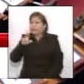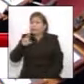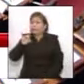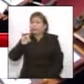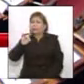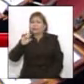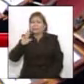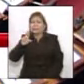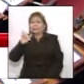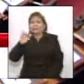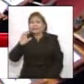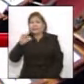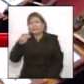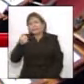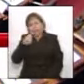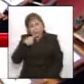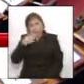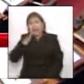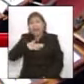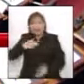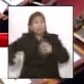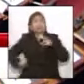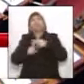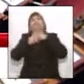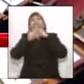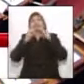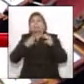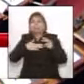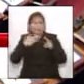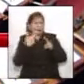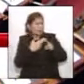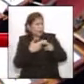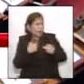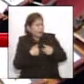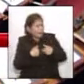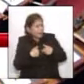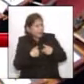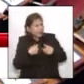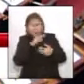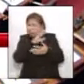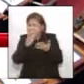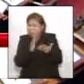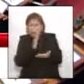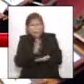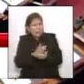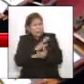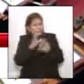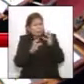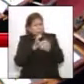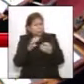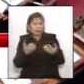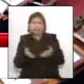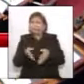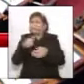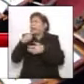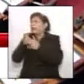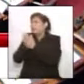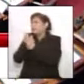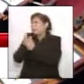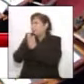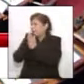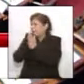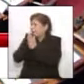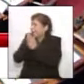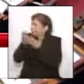No, por favor. Presidente, ahí saltó mi nombre. Por yo favor. Nunca he estado involucrada en por esto. Por favor,